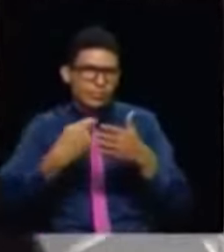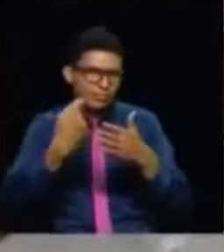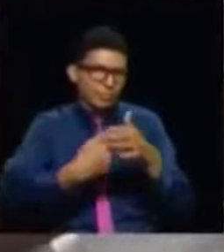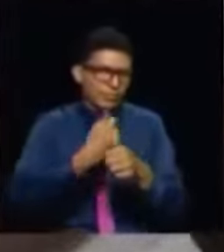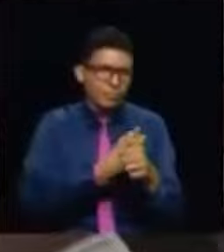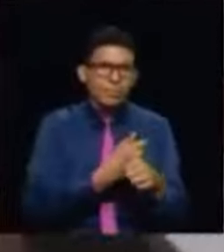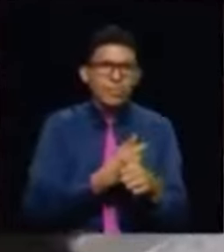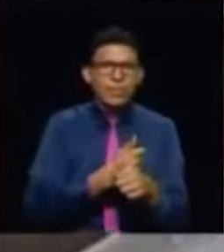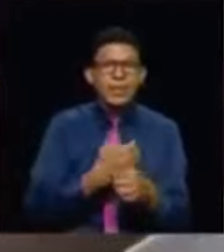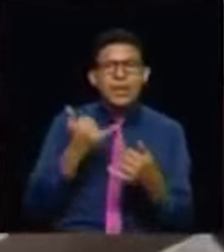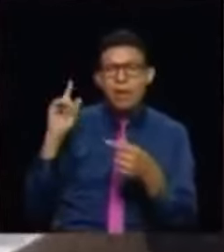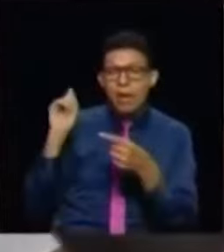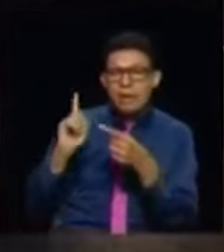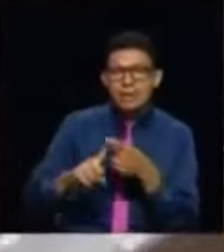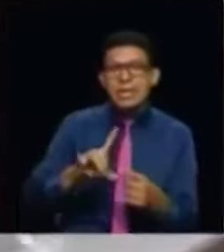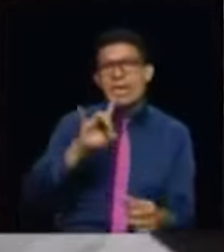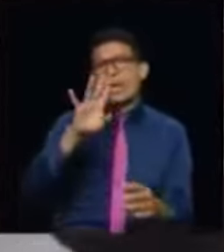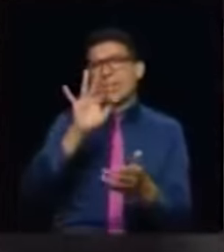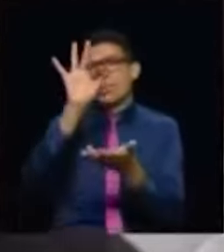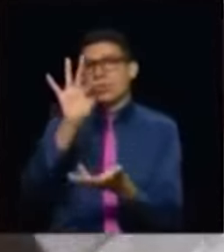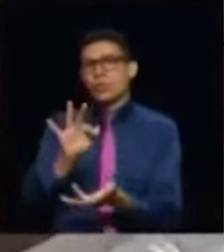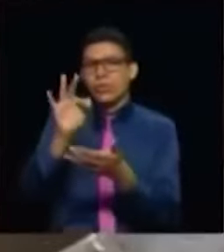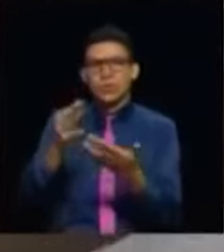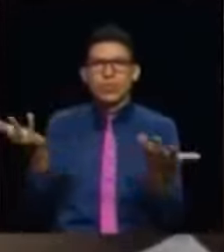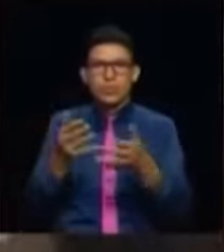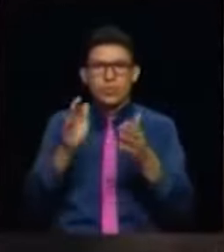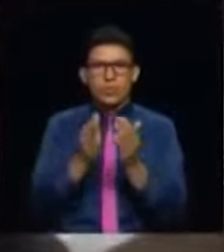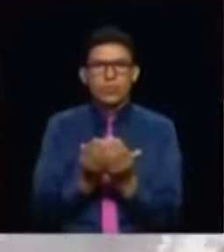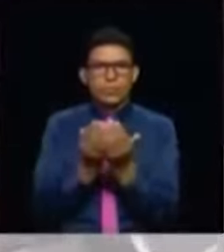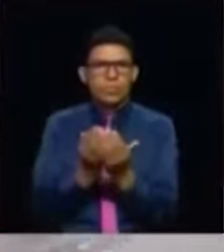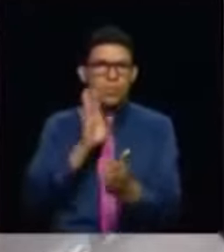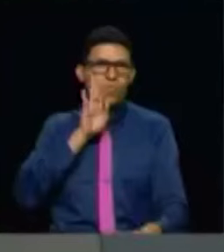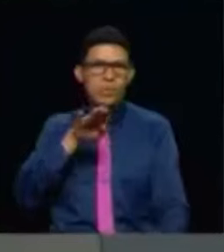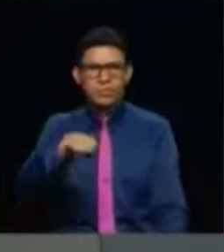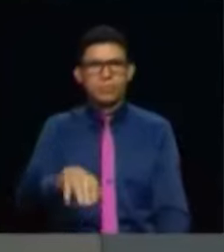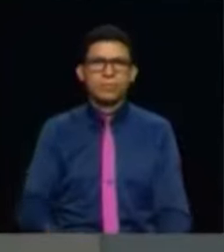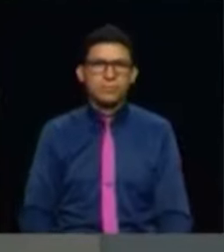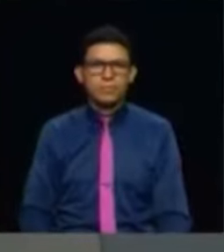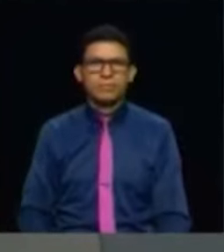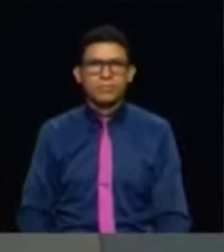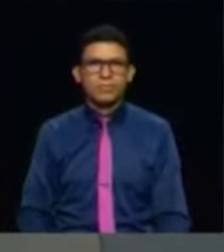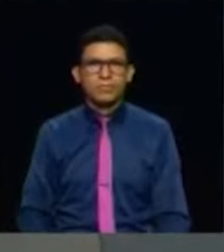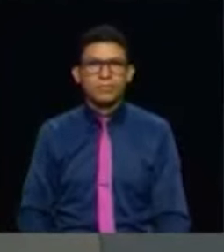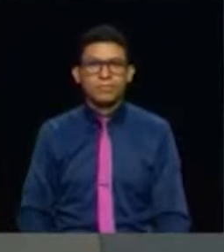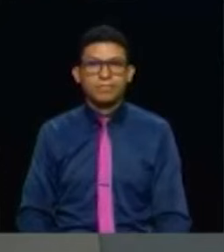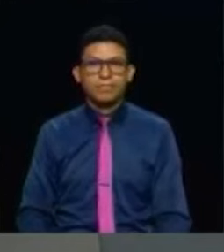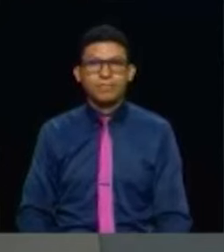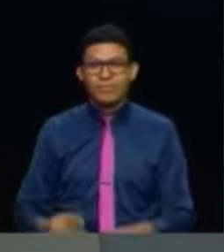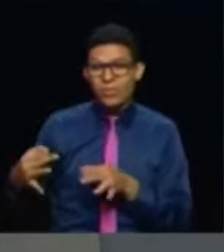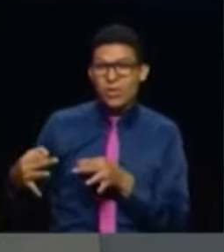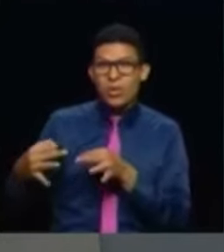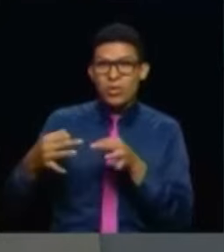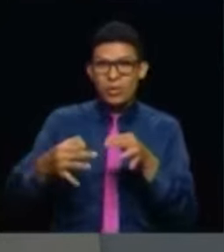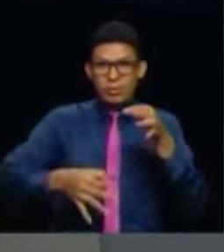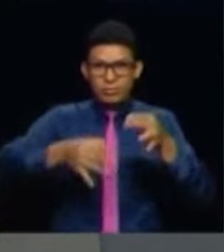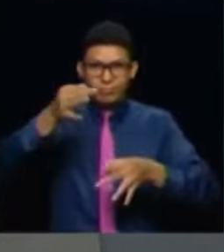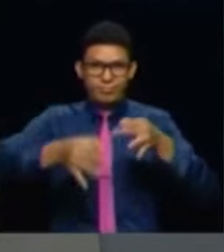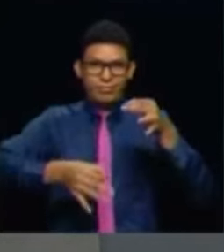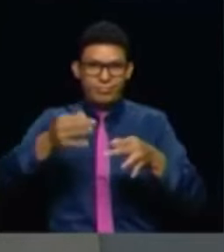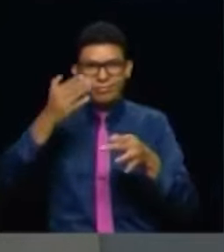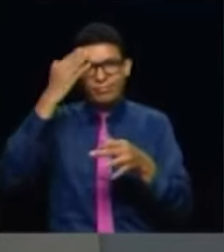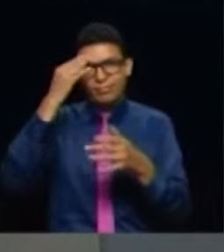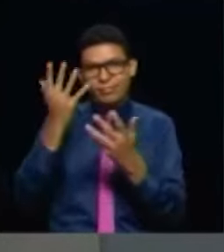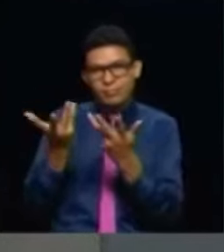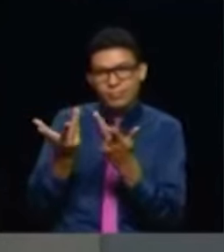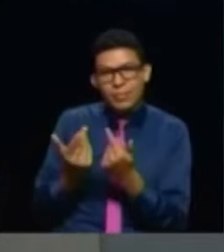más de 15 toneladas de cocaína en los terminales marítimos de Buenaventura. Aunque se aplazó el juicio oral donde se espera conocer